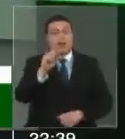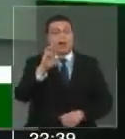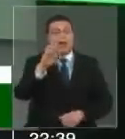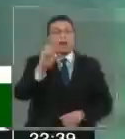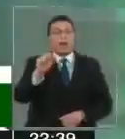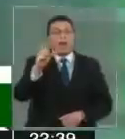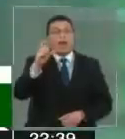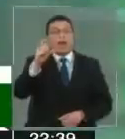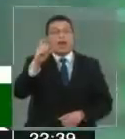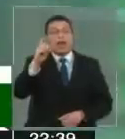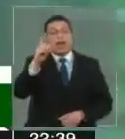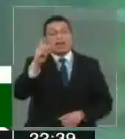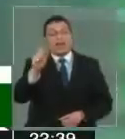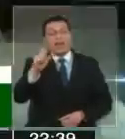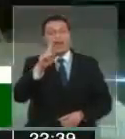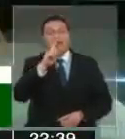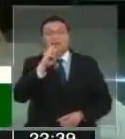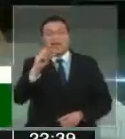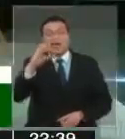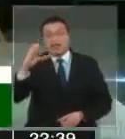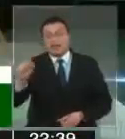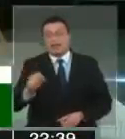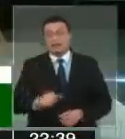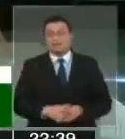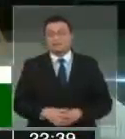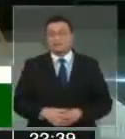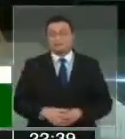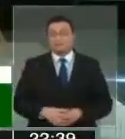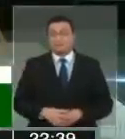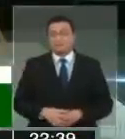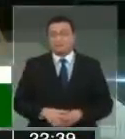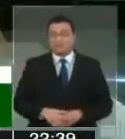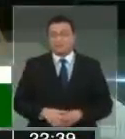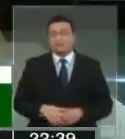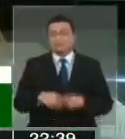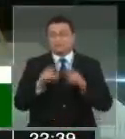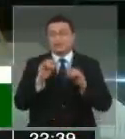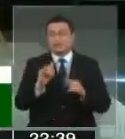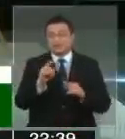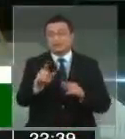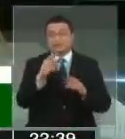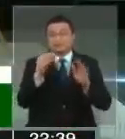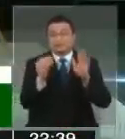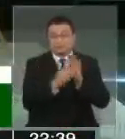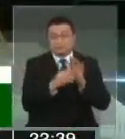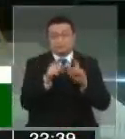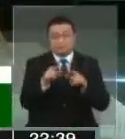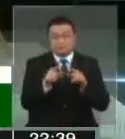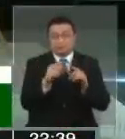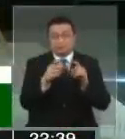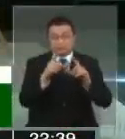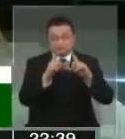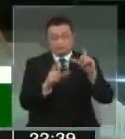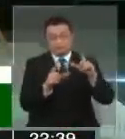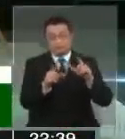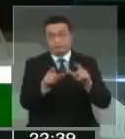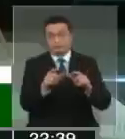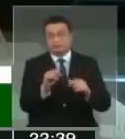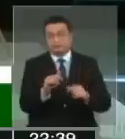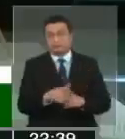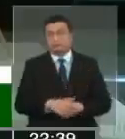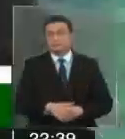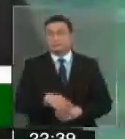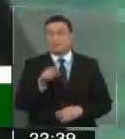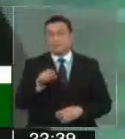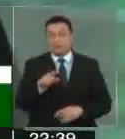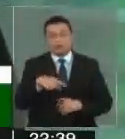Sí, aquí te traje un... Muy bien. Te traje nuestro tríptico maravilloso. Perfecto. Sí,